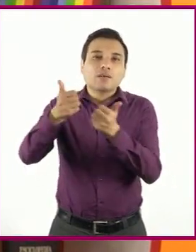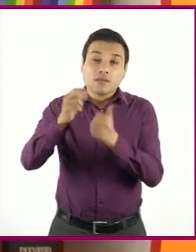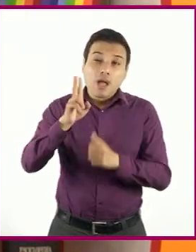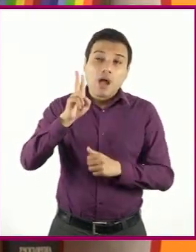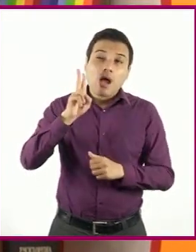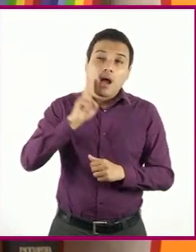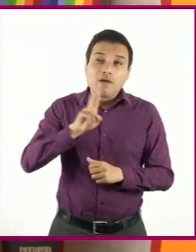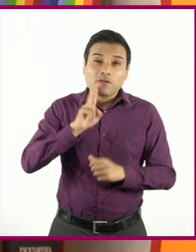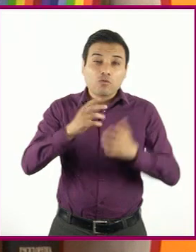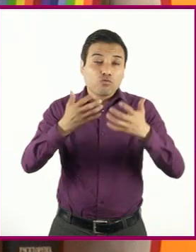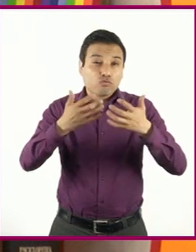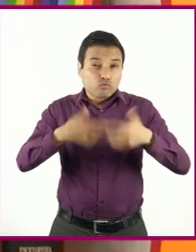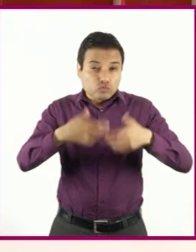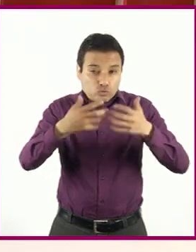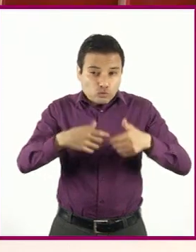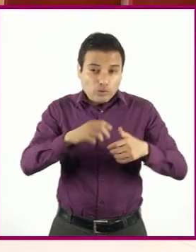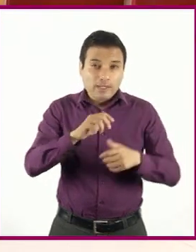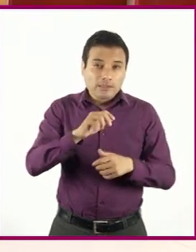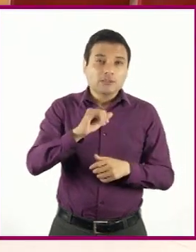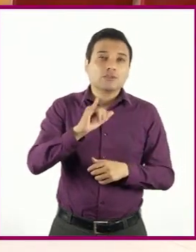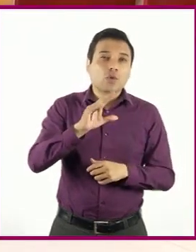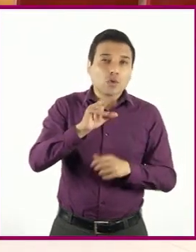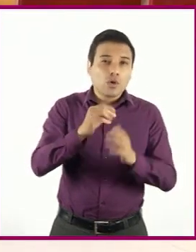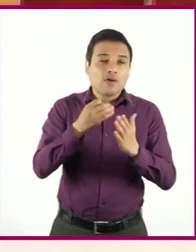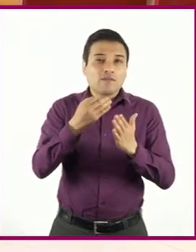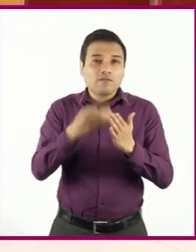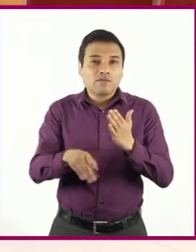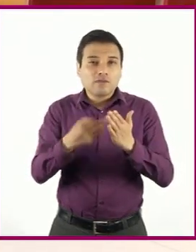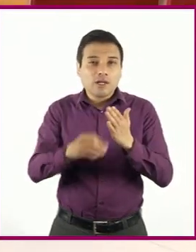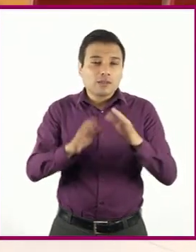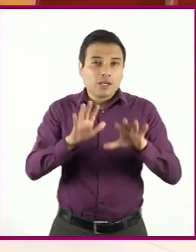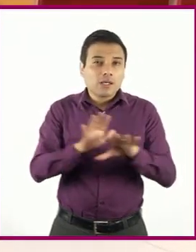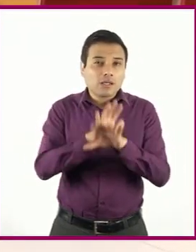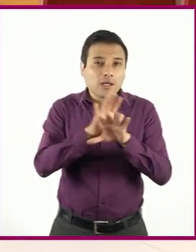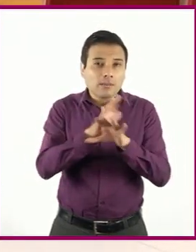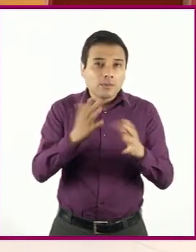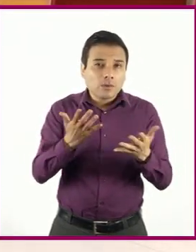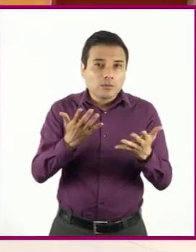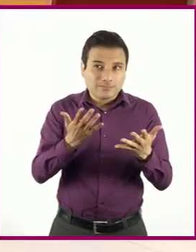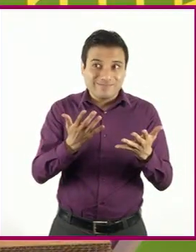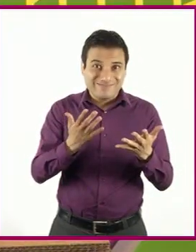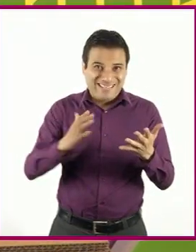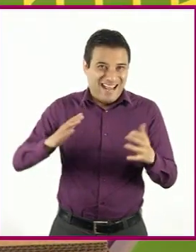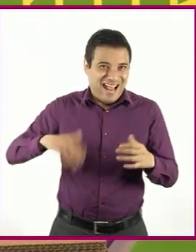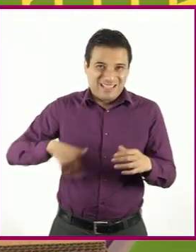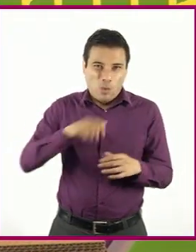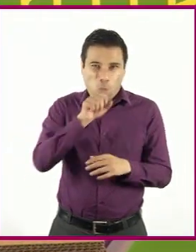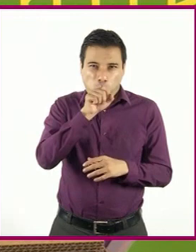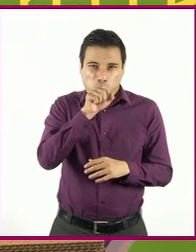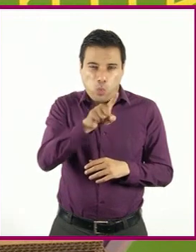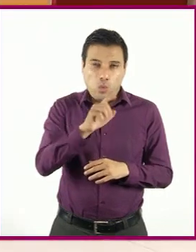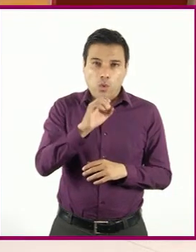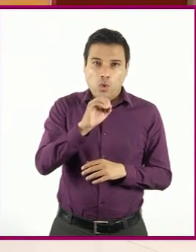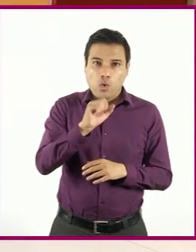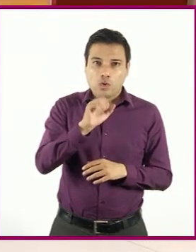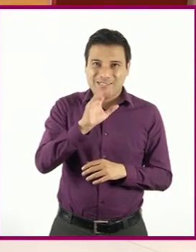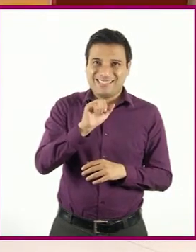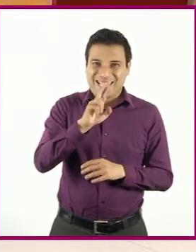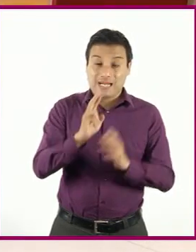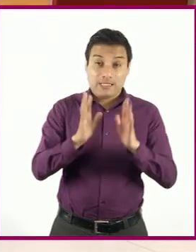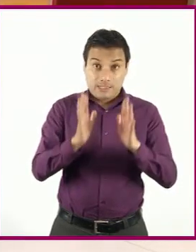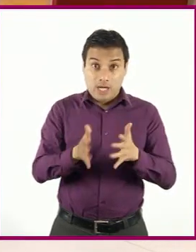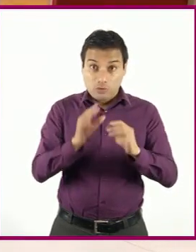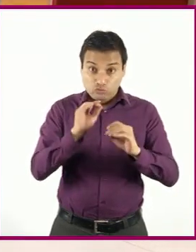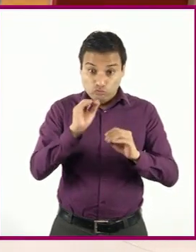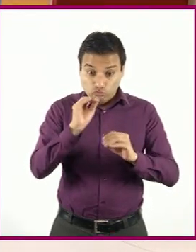que podría modificarse. Si te das cuenta, Óscar hizo justamente esto, llevar su prototipo de dispensador al